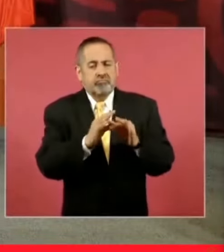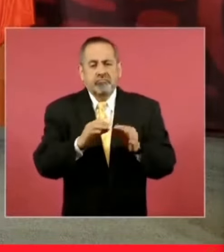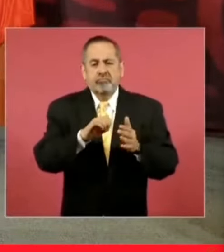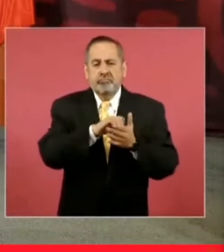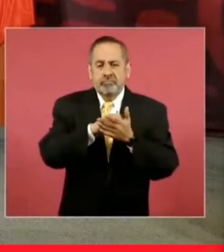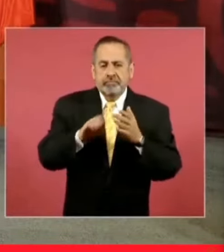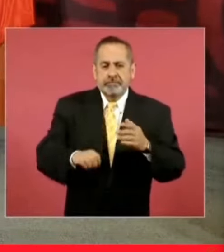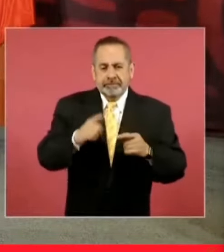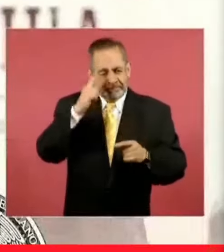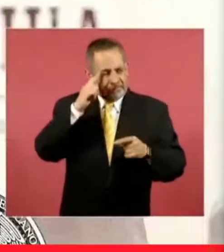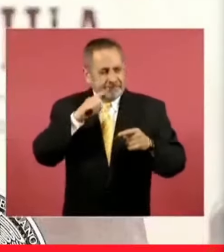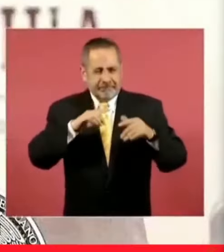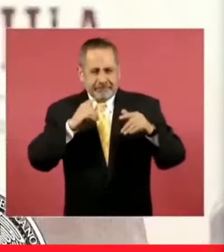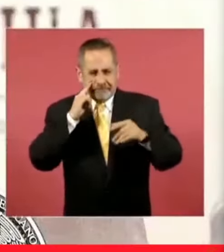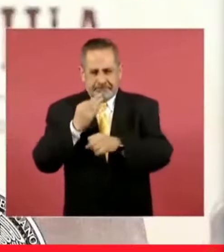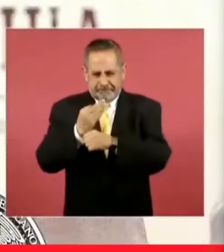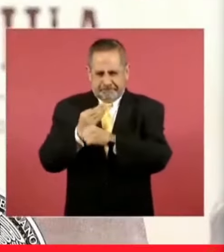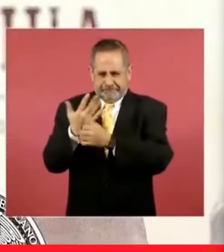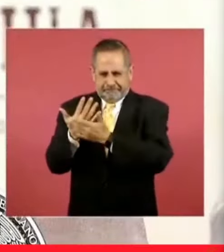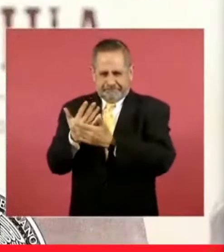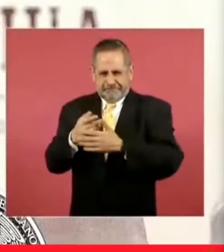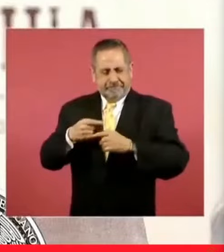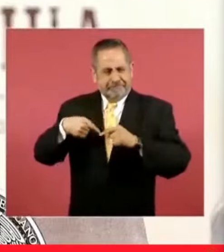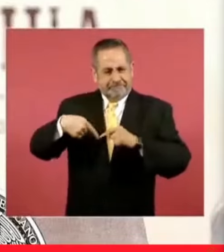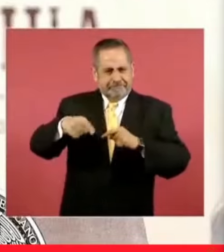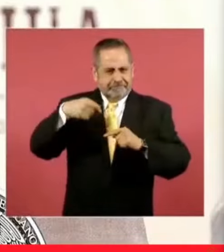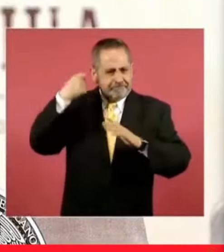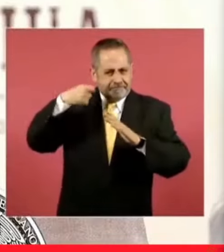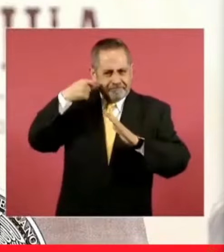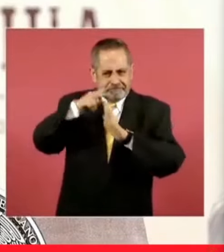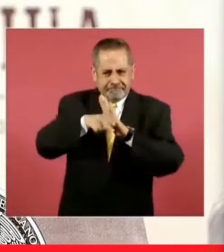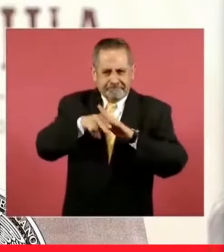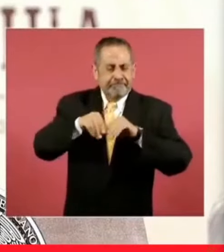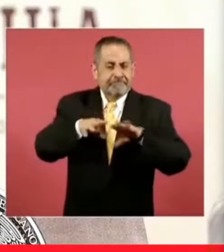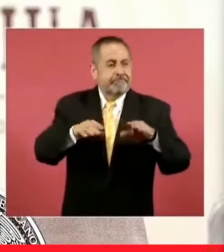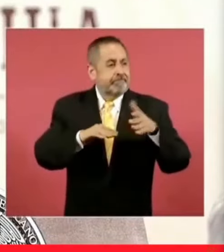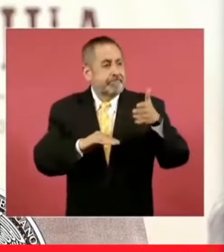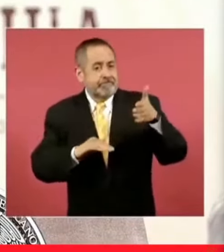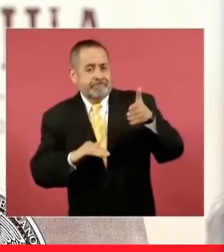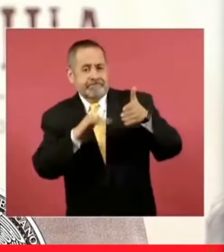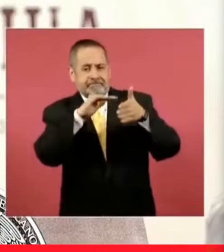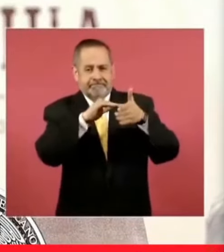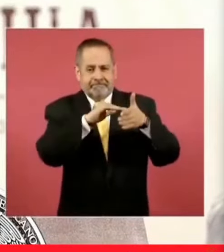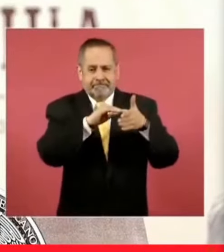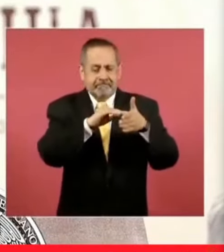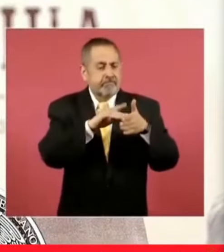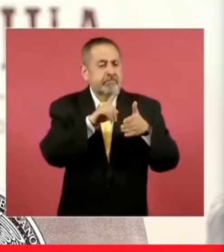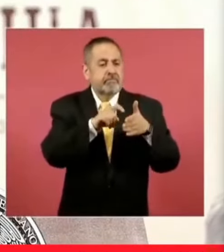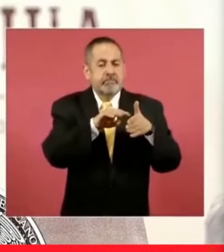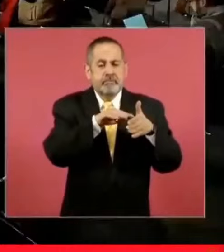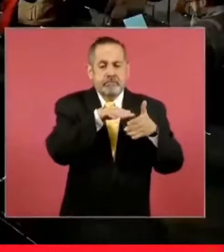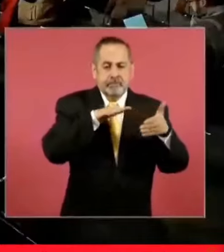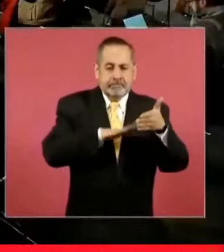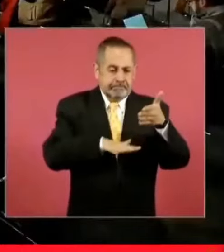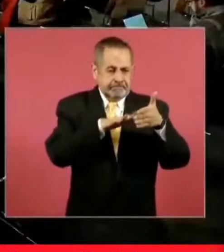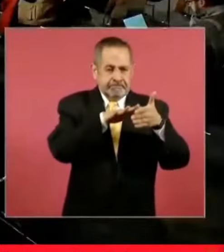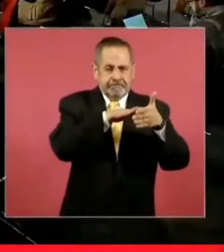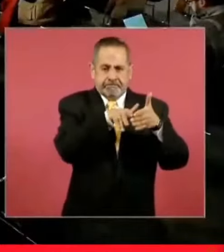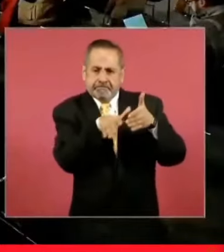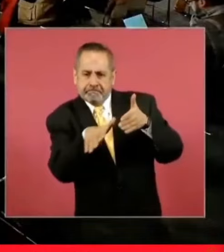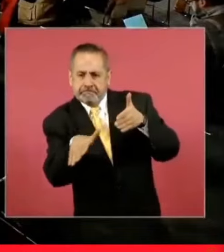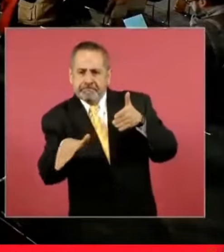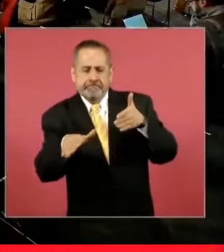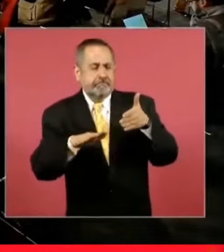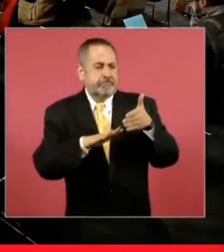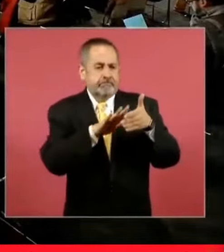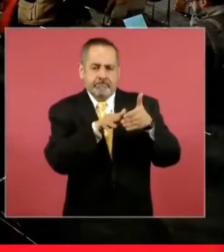taguía aguas arriba, que veremos en unos minutos en el video, la taguía aguas arriba es parte de una obra de desvío y ahí se necesitaba